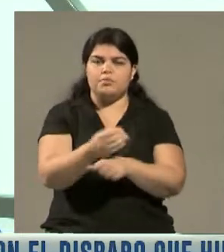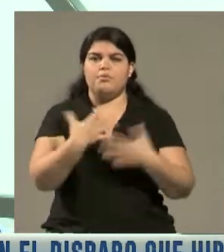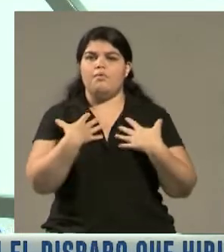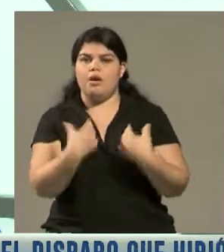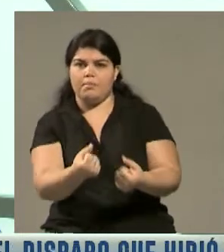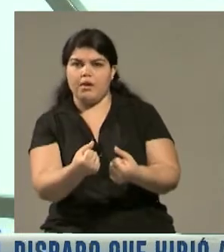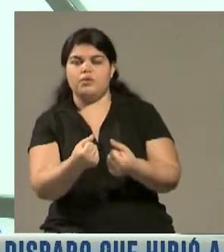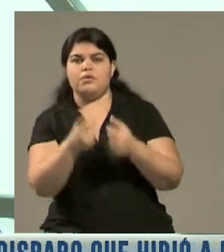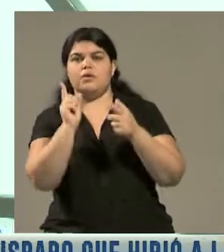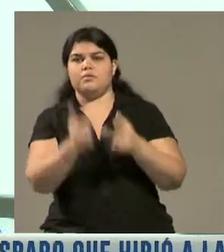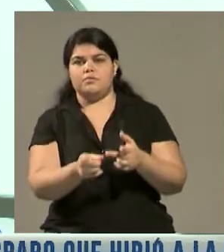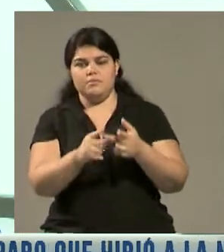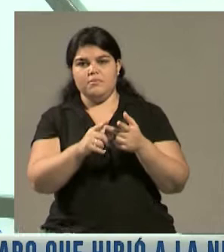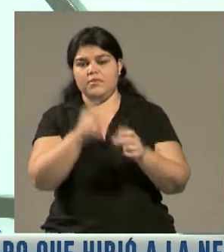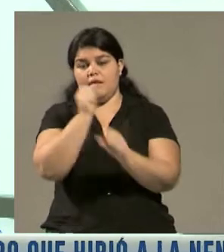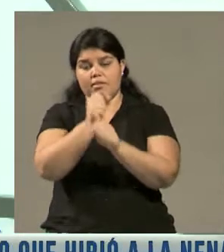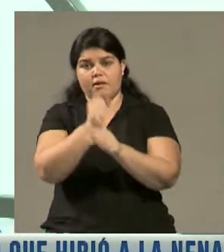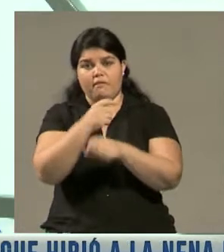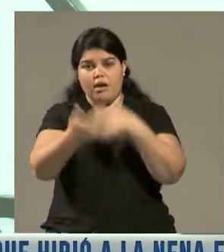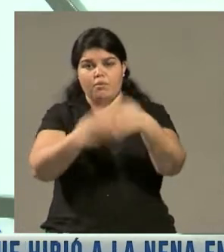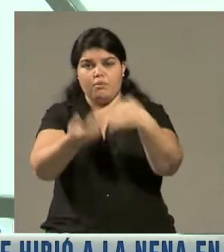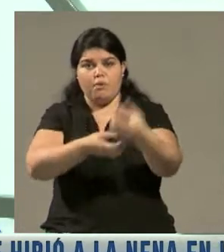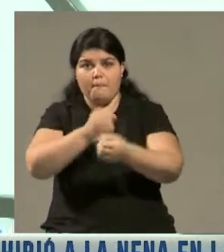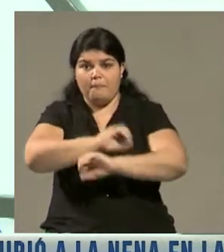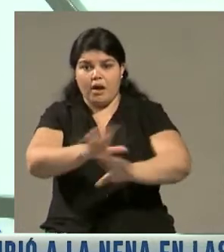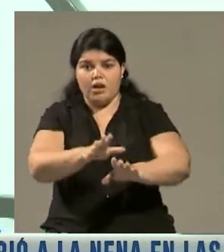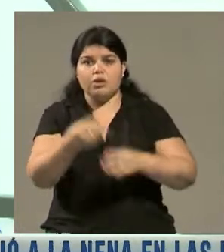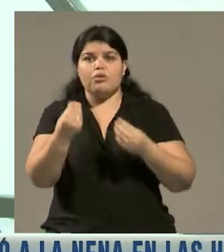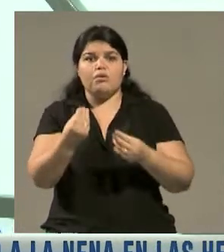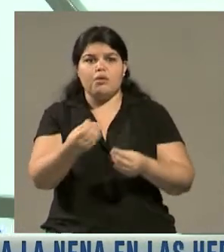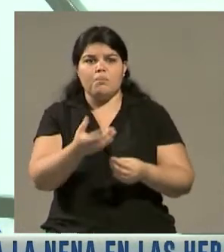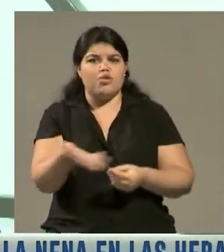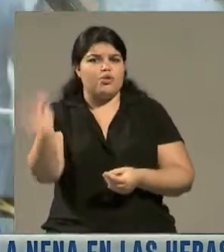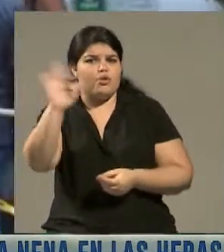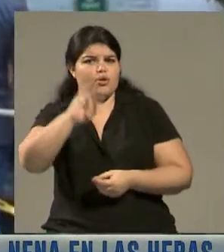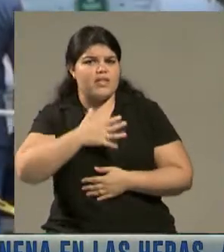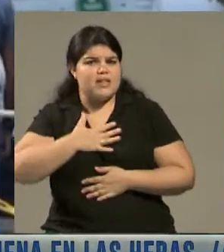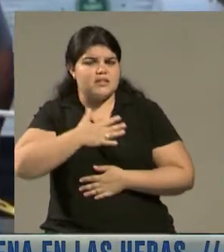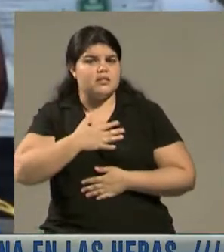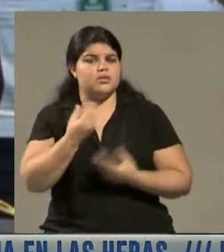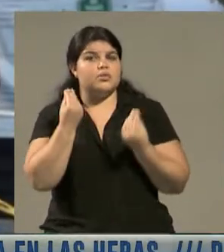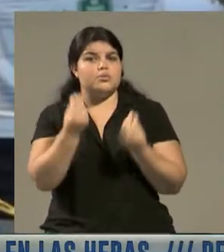bueno, obviamente, si peligra la fuente laboral es un problema. ¿Cómo se vive el día a día?